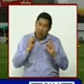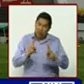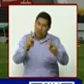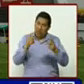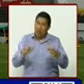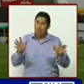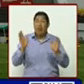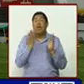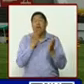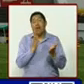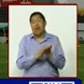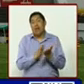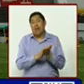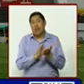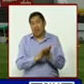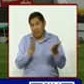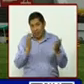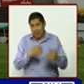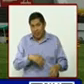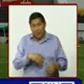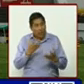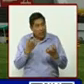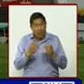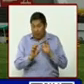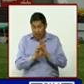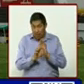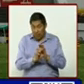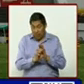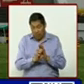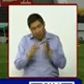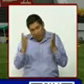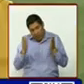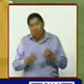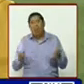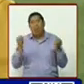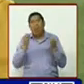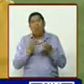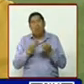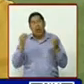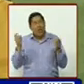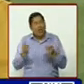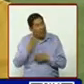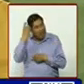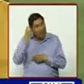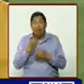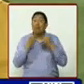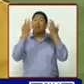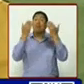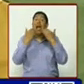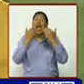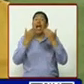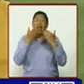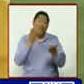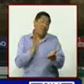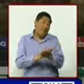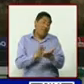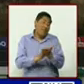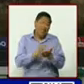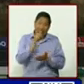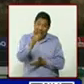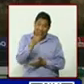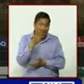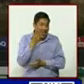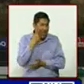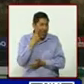oportunidad y felicidades, nosotros queremos reflejar eso también, que eres un ejemplo y que venga más éxitos, Pablo. No, muchas gracias, te felicito a ti también, mira,